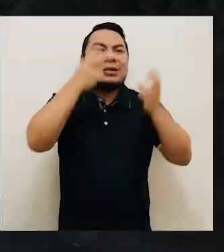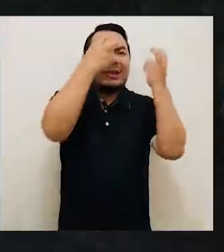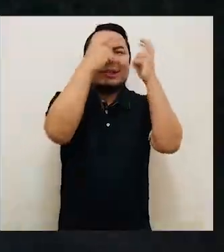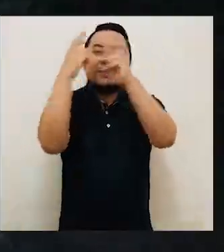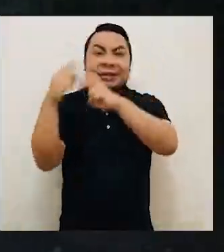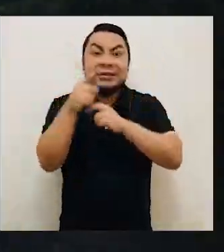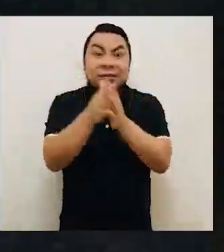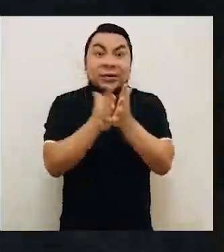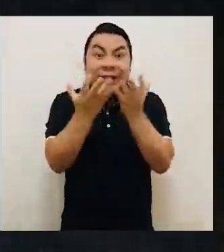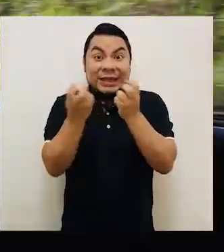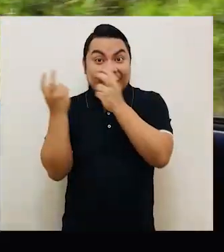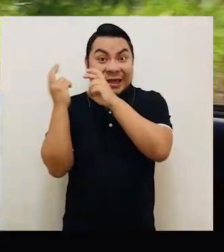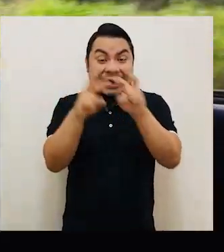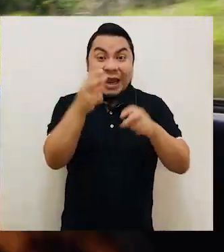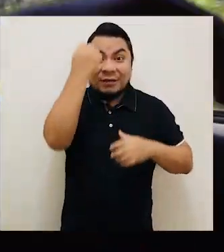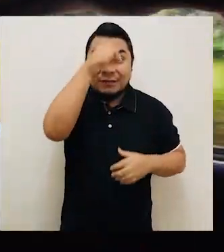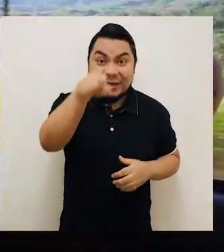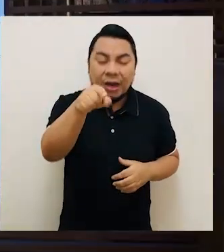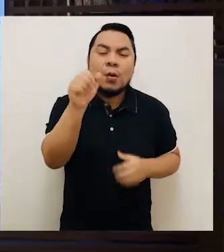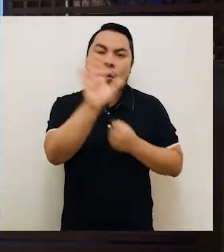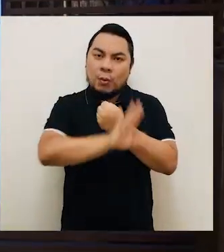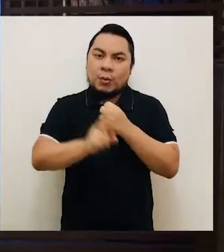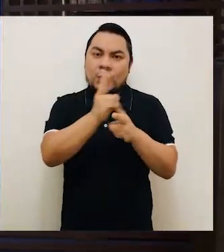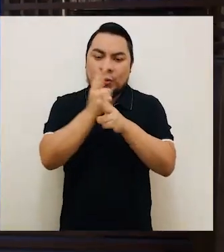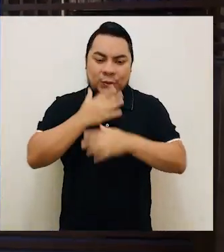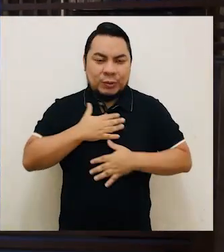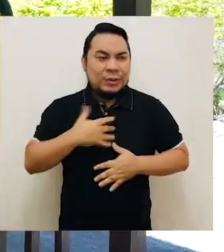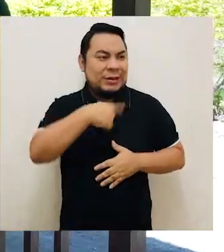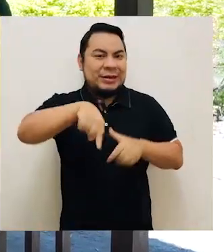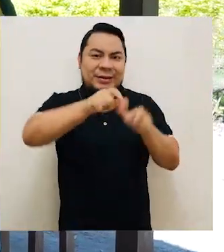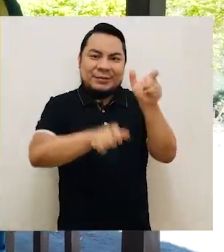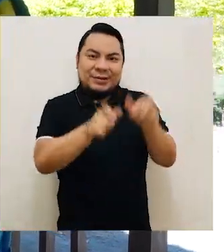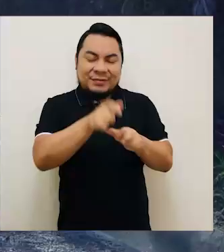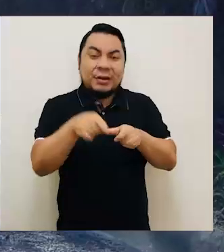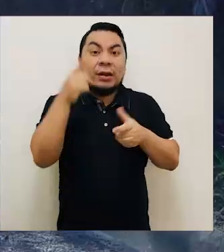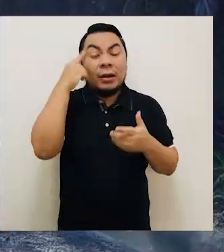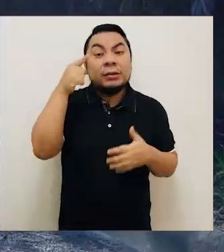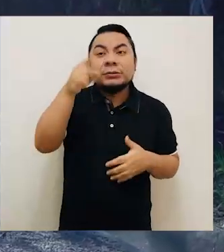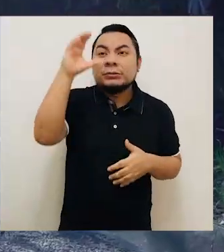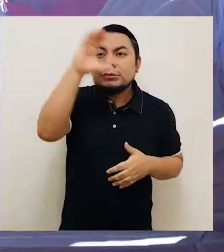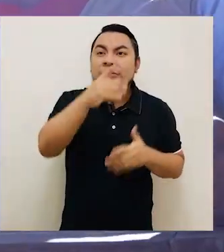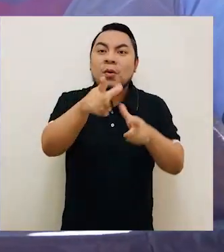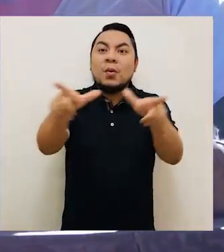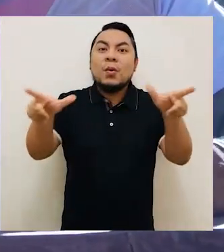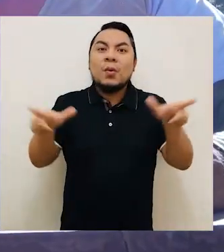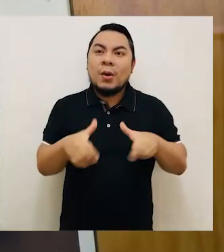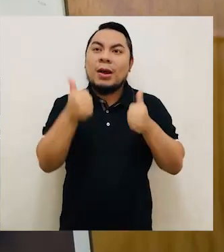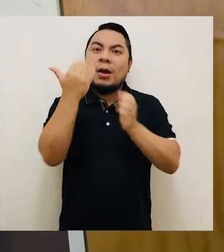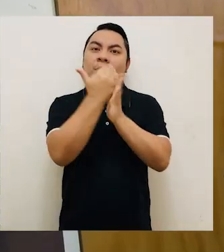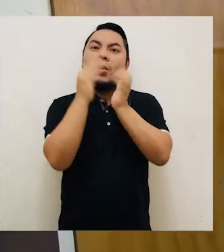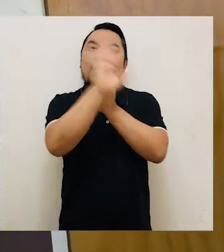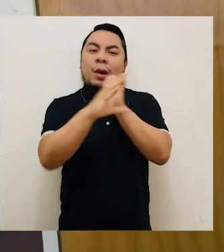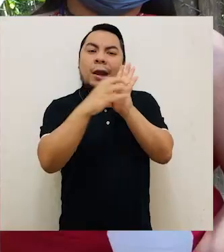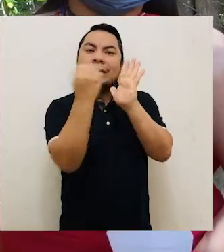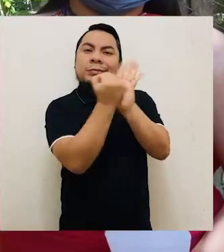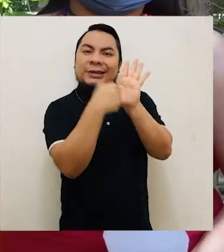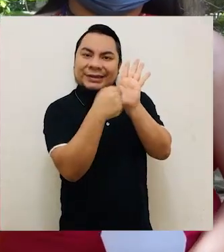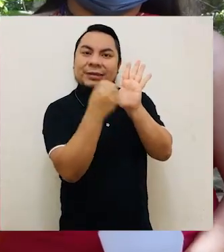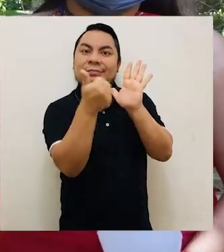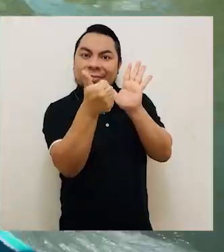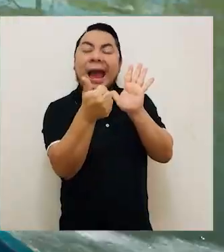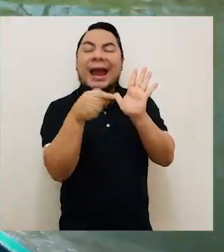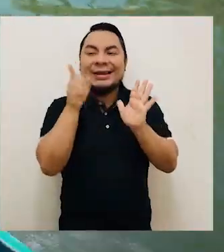turismo. Si decides viajar, hazlo cuidando tu salud y la de los que te rodean, procurando buscar destinos que cuenten con los sellos Safe